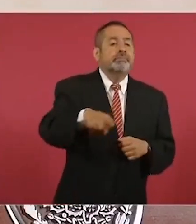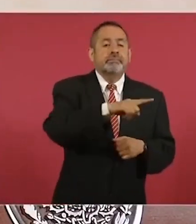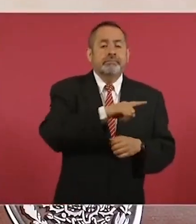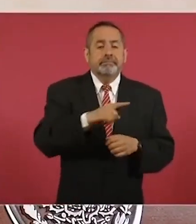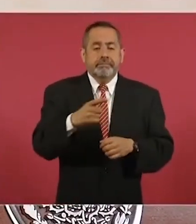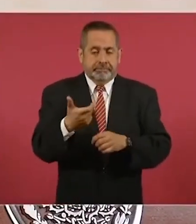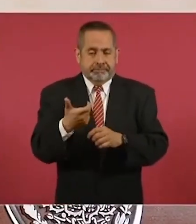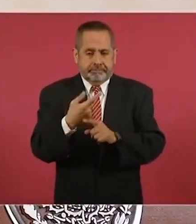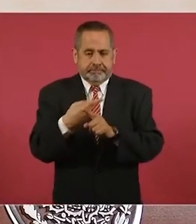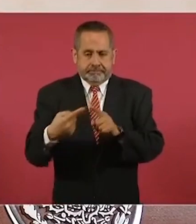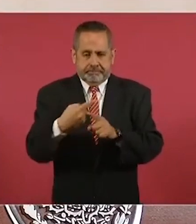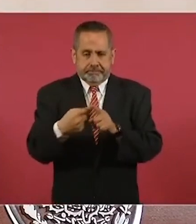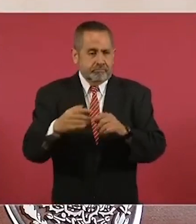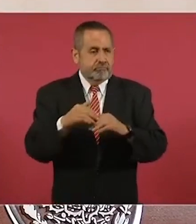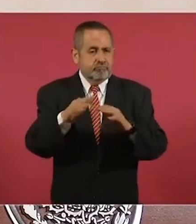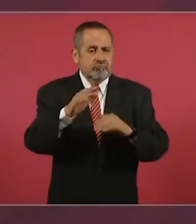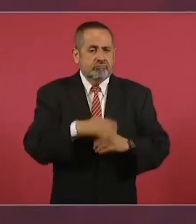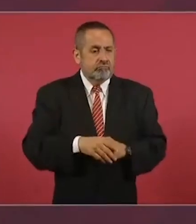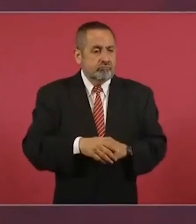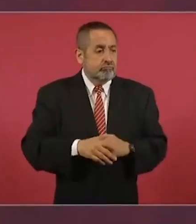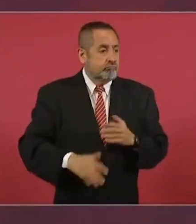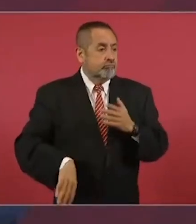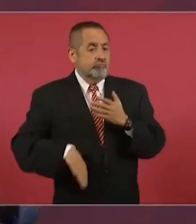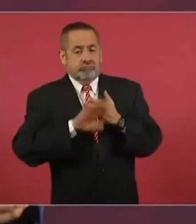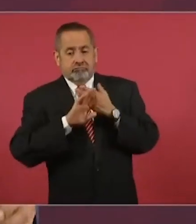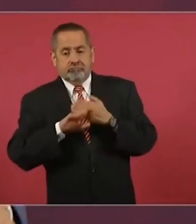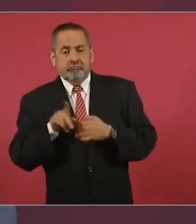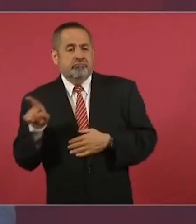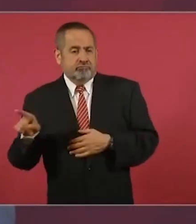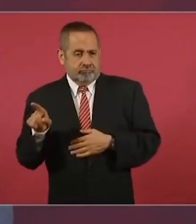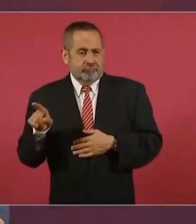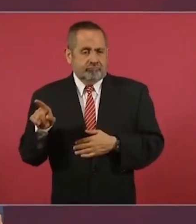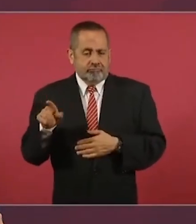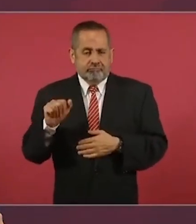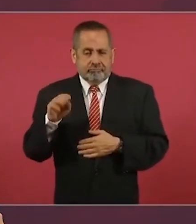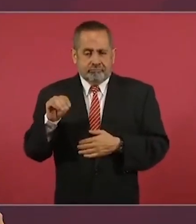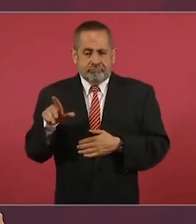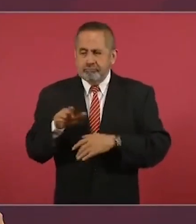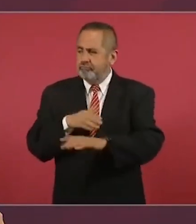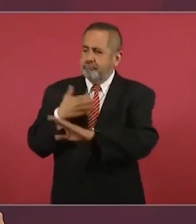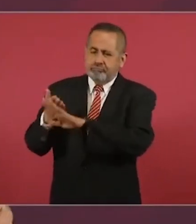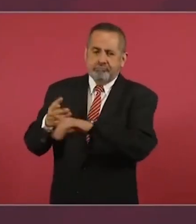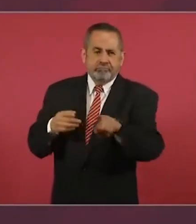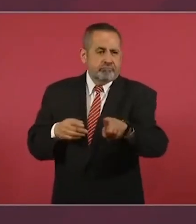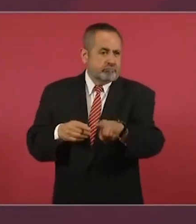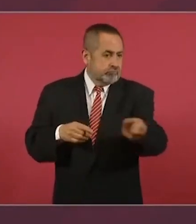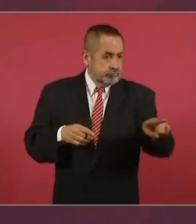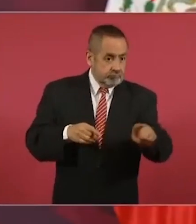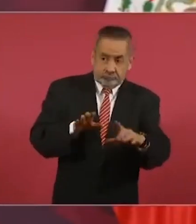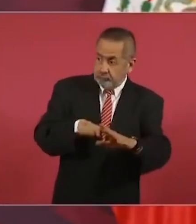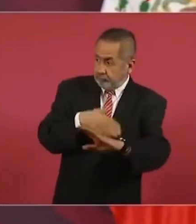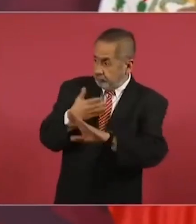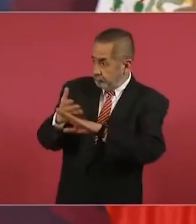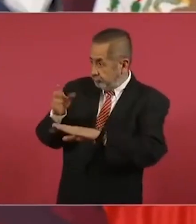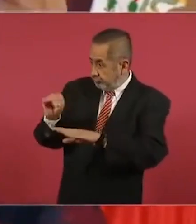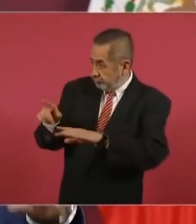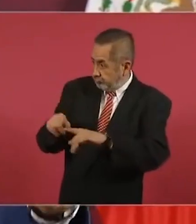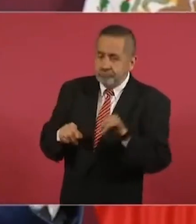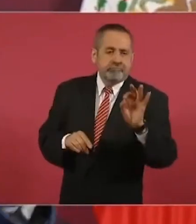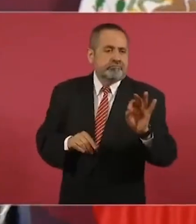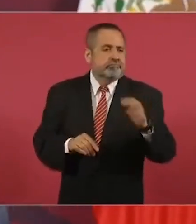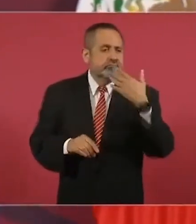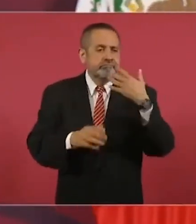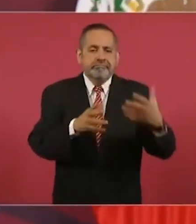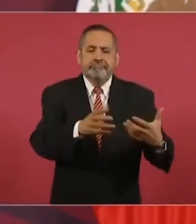Palacio Nacional informó que reenviaría la terna en el transcurso del día. El senador Ricardo Monreal Ávila, integrante del grupo parlamentario de